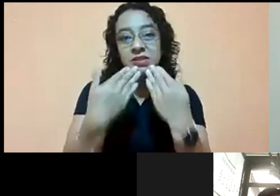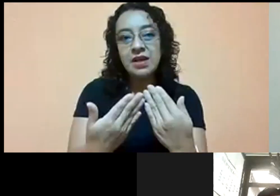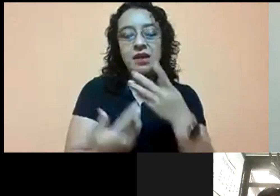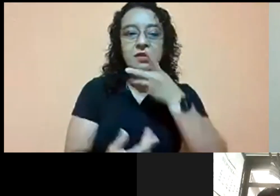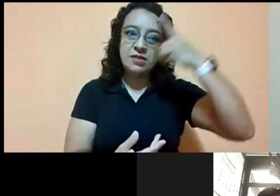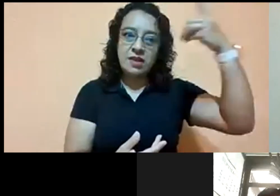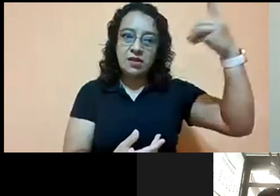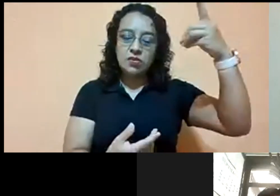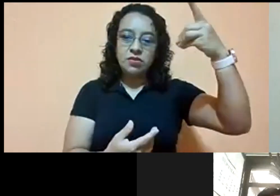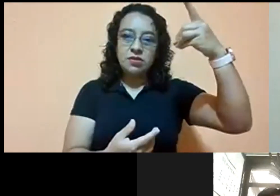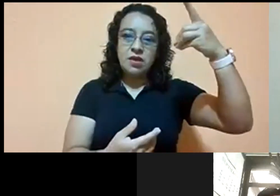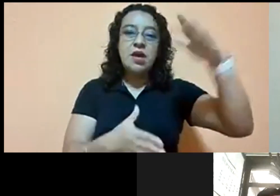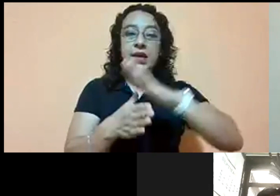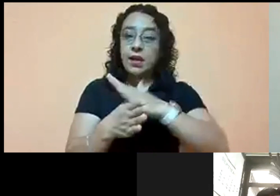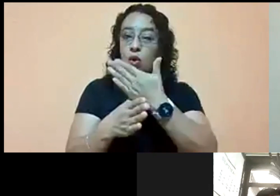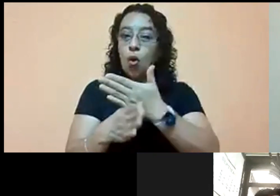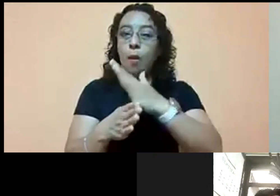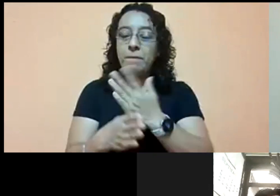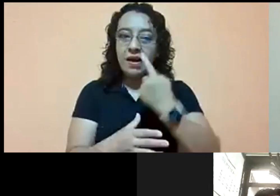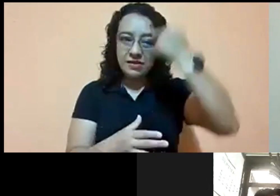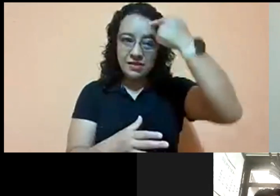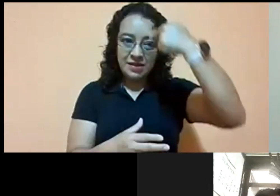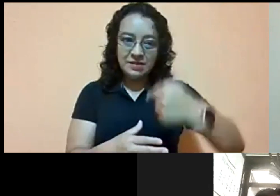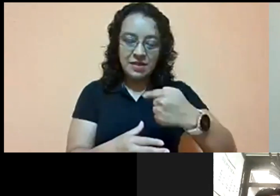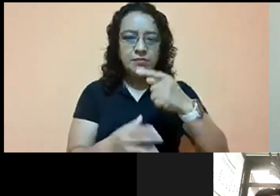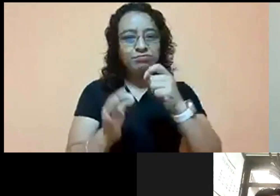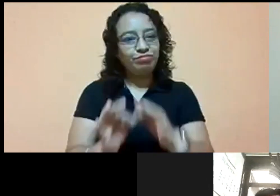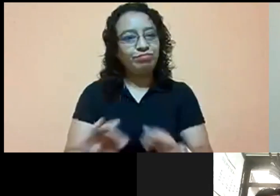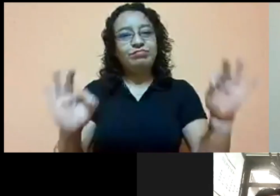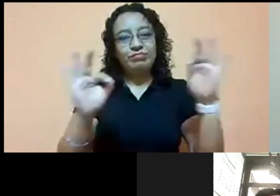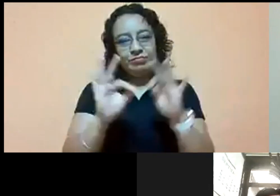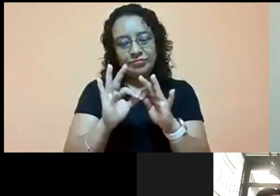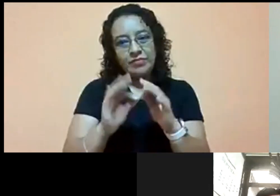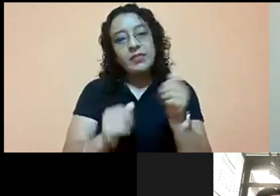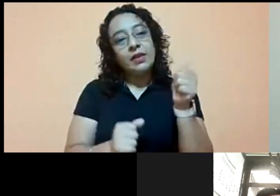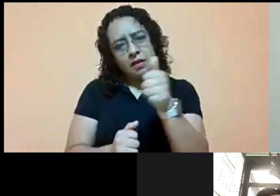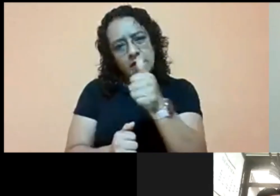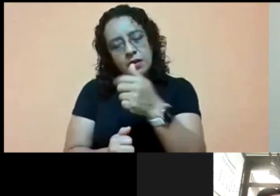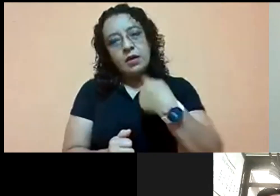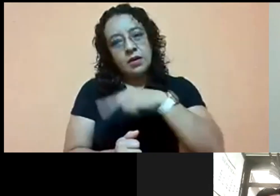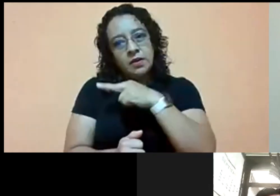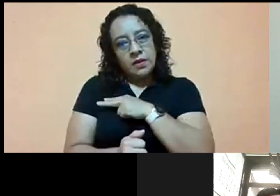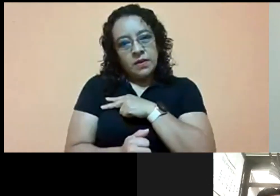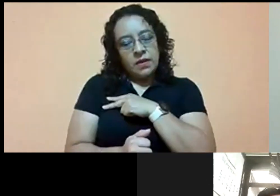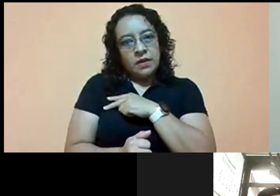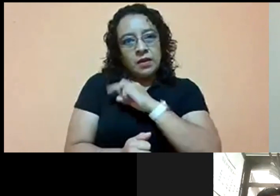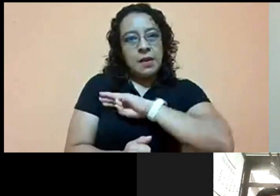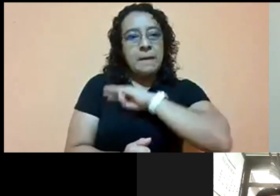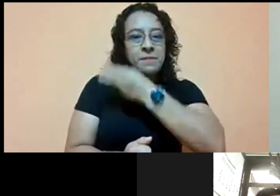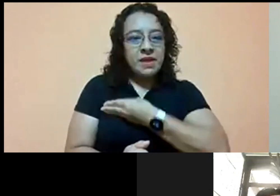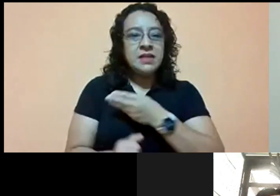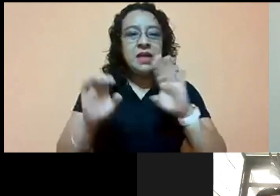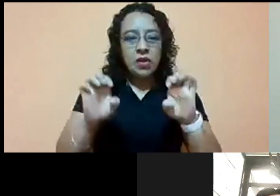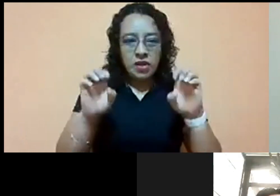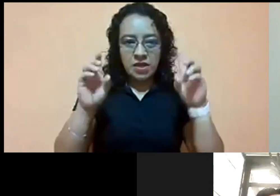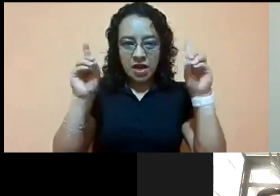tan importante como para ustedes y para nosotros como Ministerio de Educación, por la conmemoración nacional